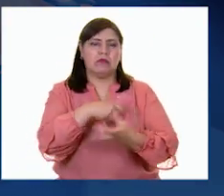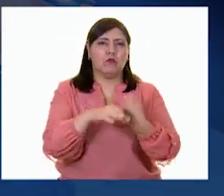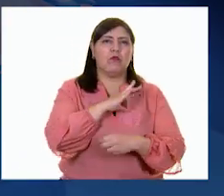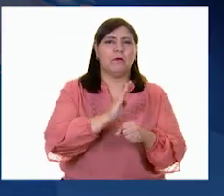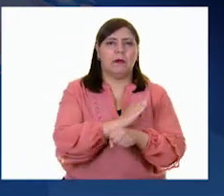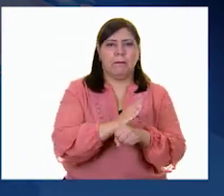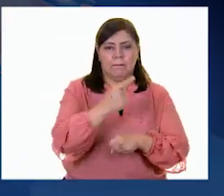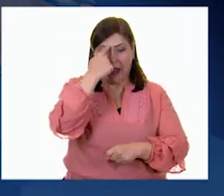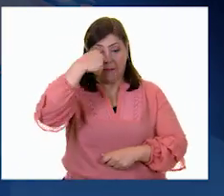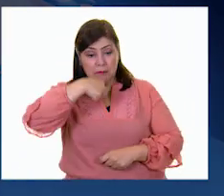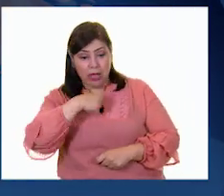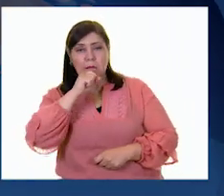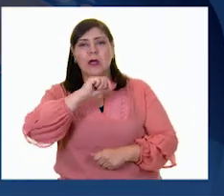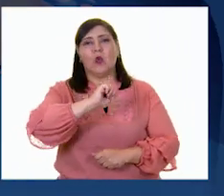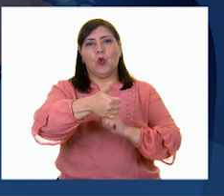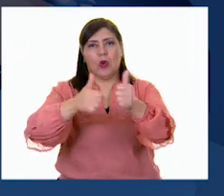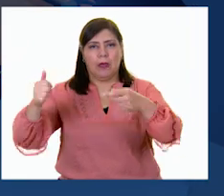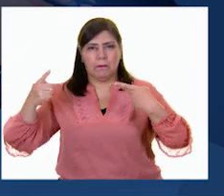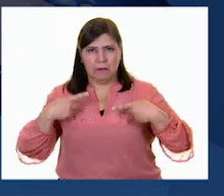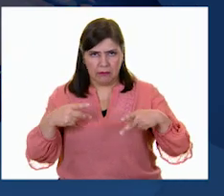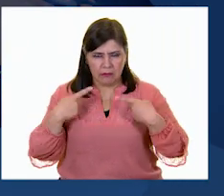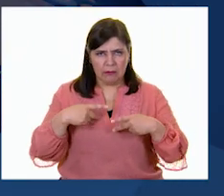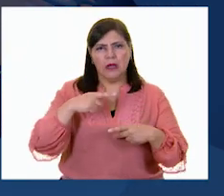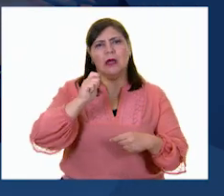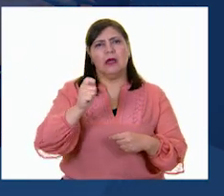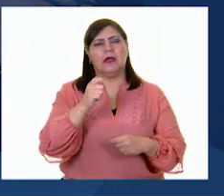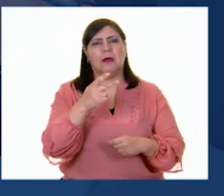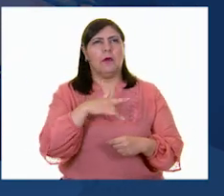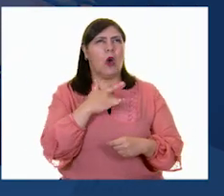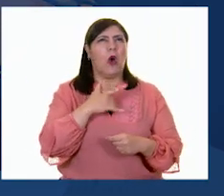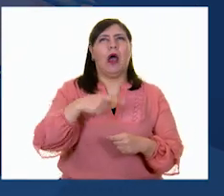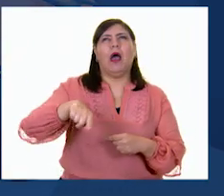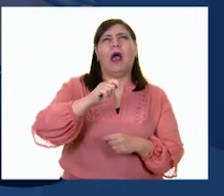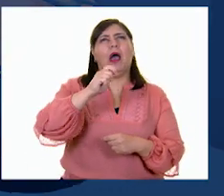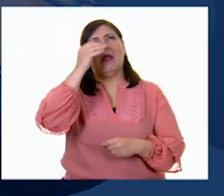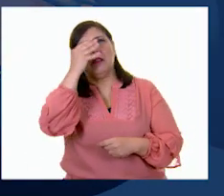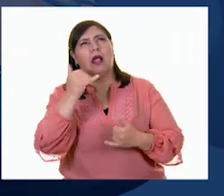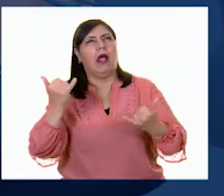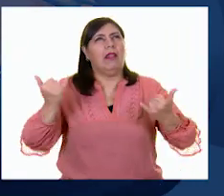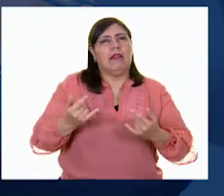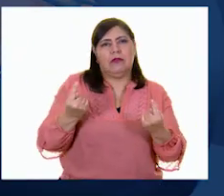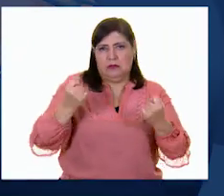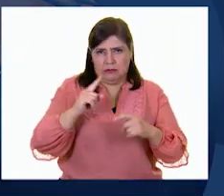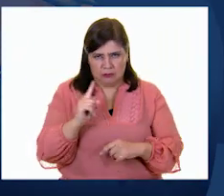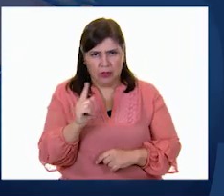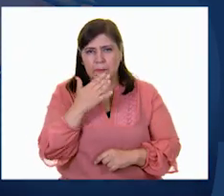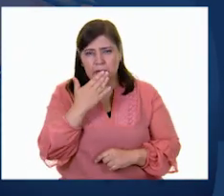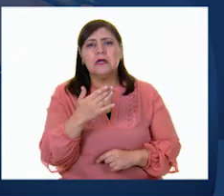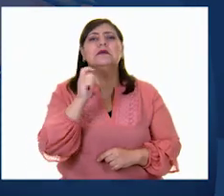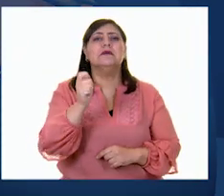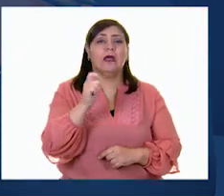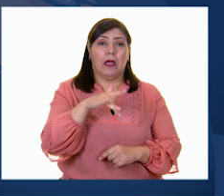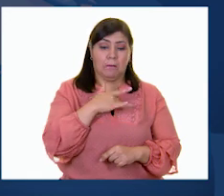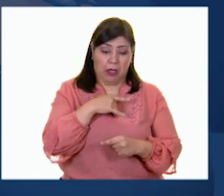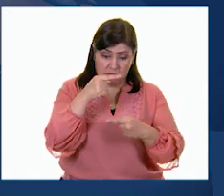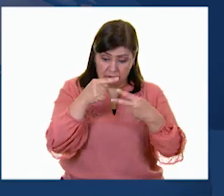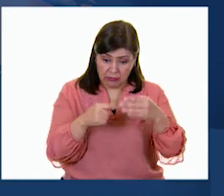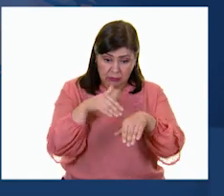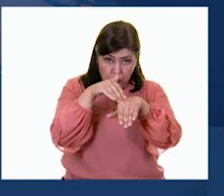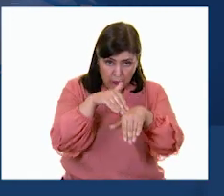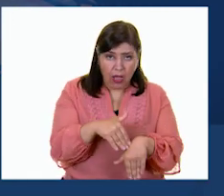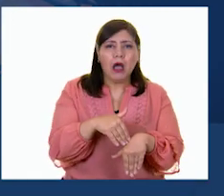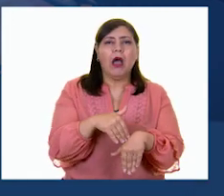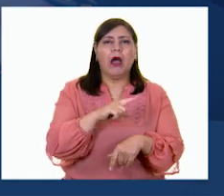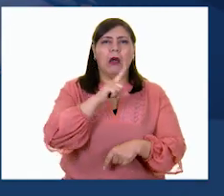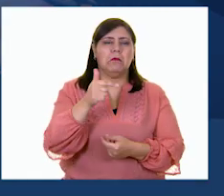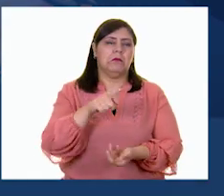semejantes. Nada tienen de violento sino para los abandonados y libertinos. Y por último, sin su observancia es imposible lograr ni la paz